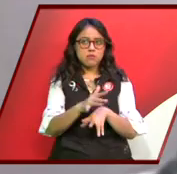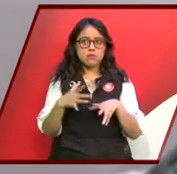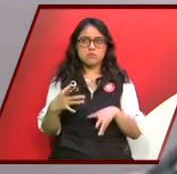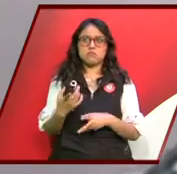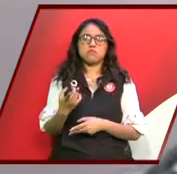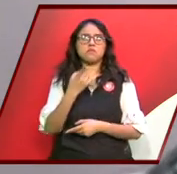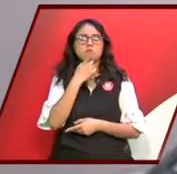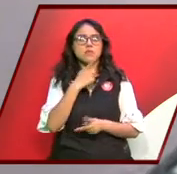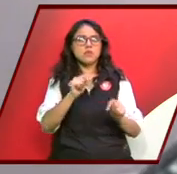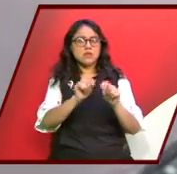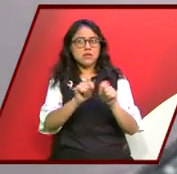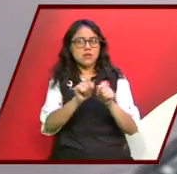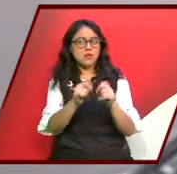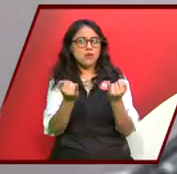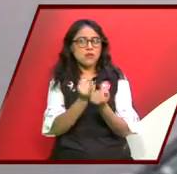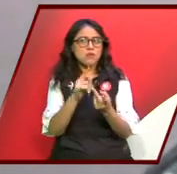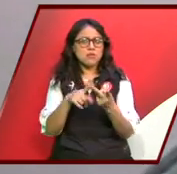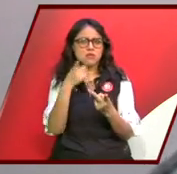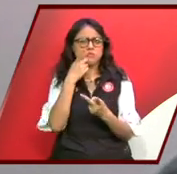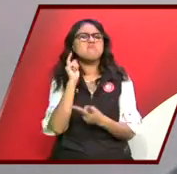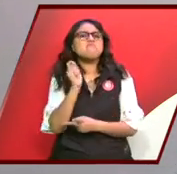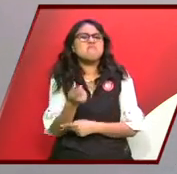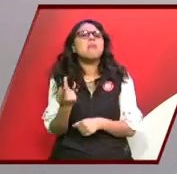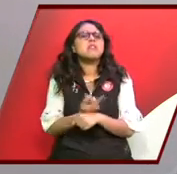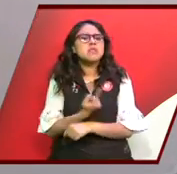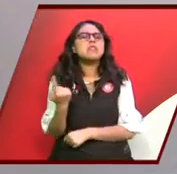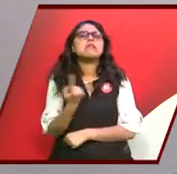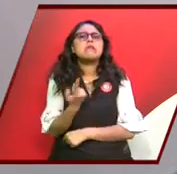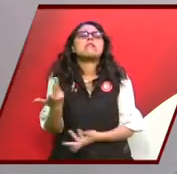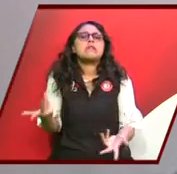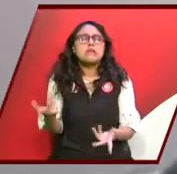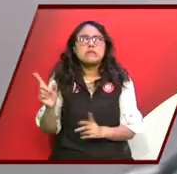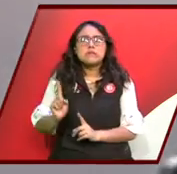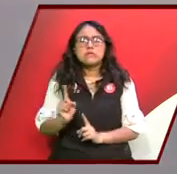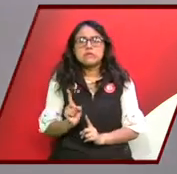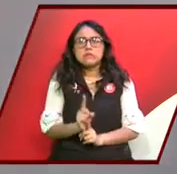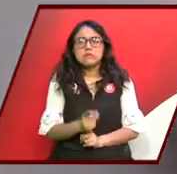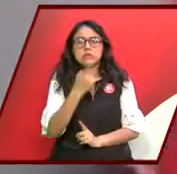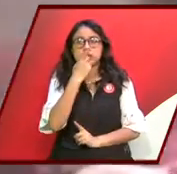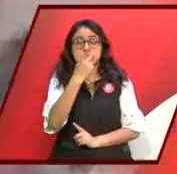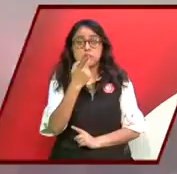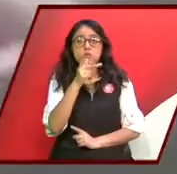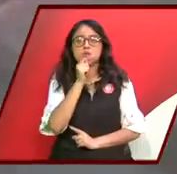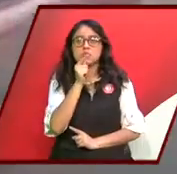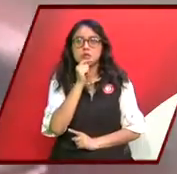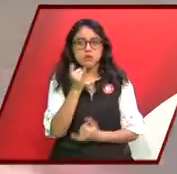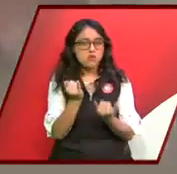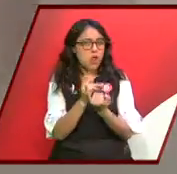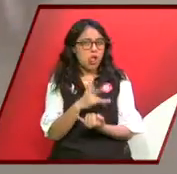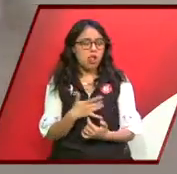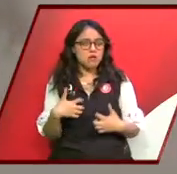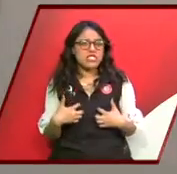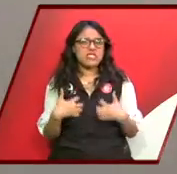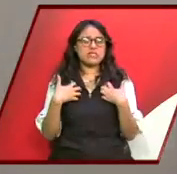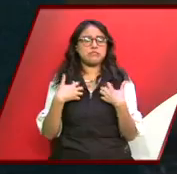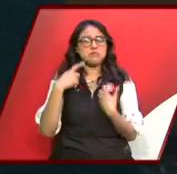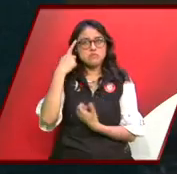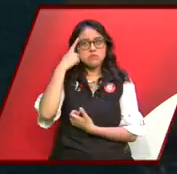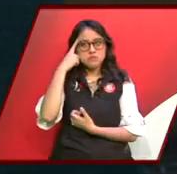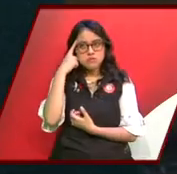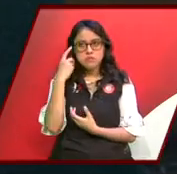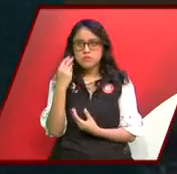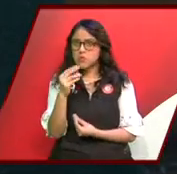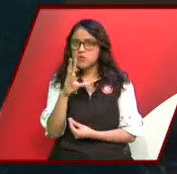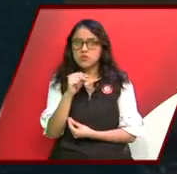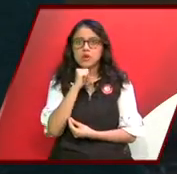le marca a mi tío y a mí y vamos a ver qué pasaba con él. Y en eso los policías se pusieron muy agresivos, no